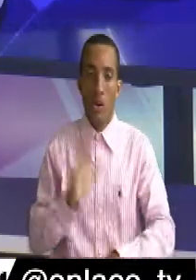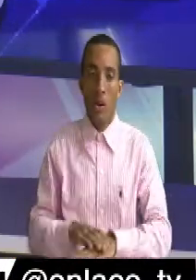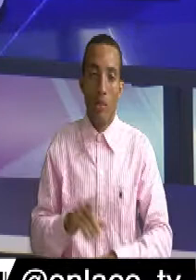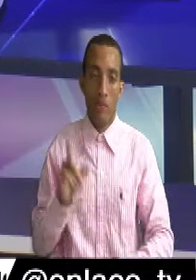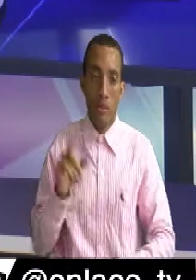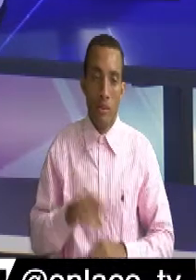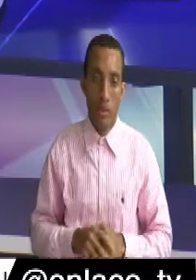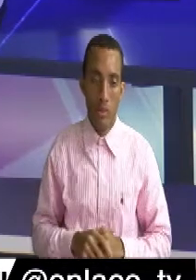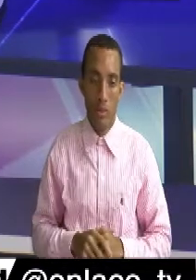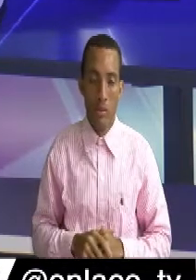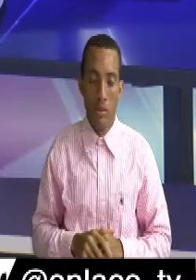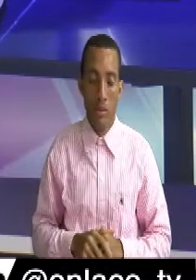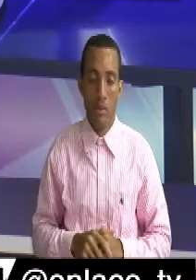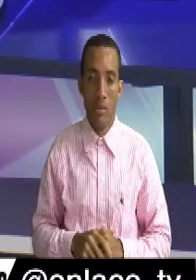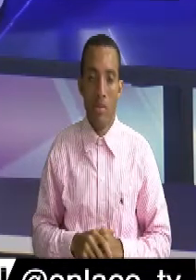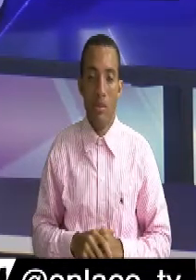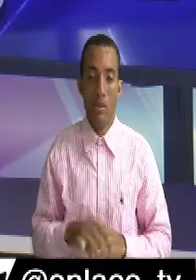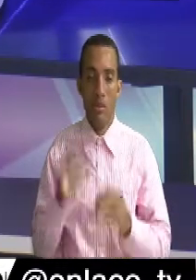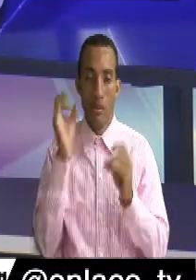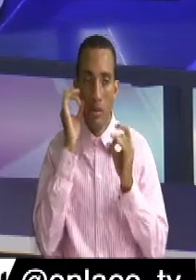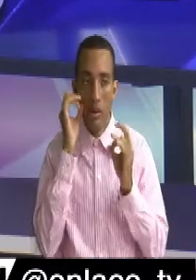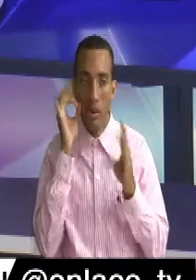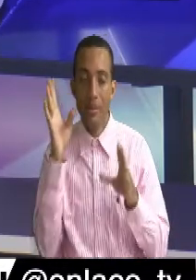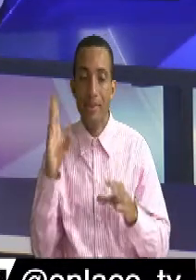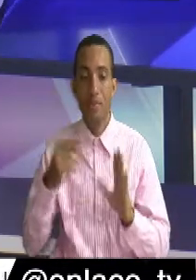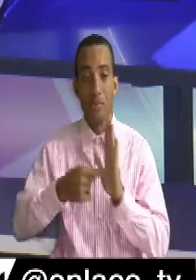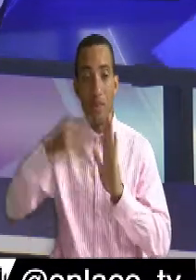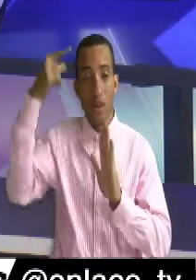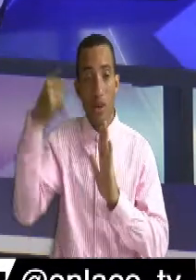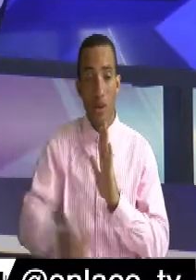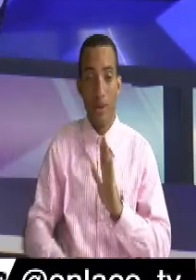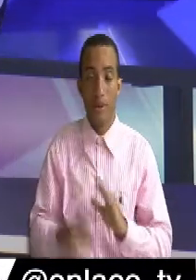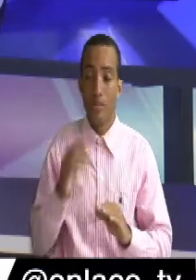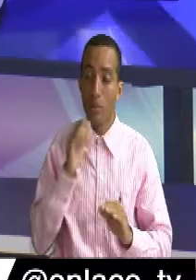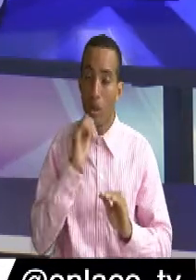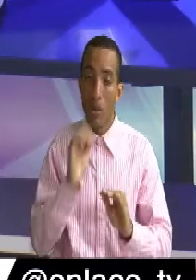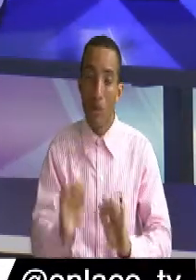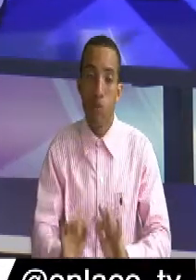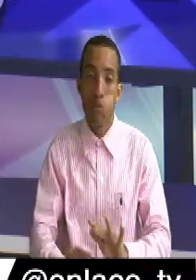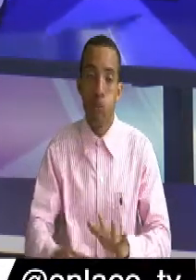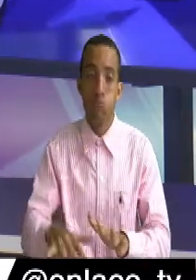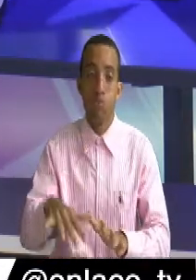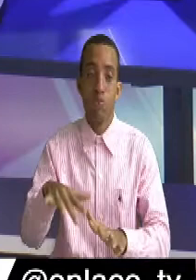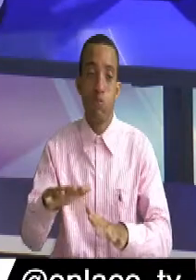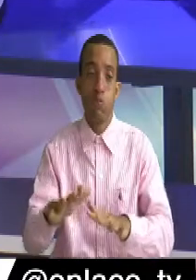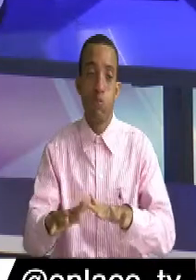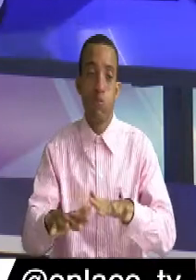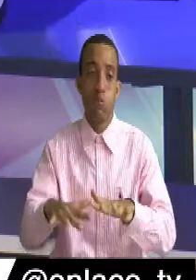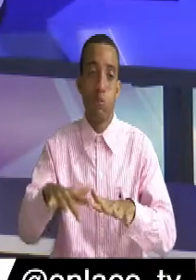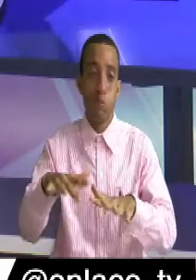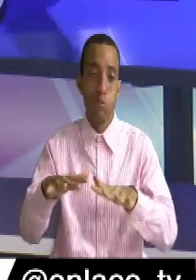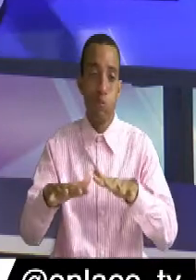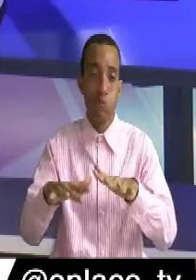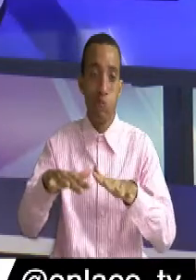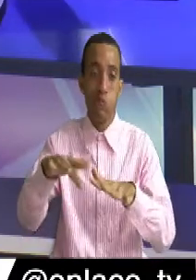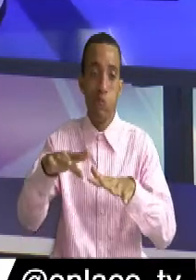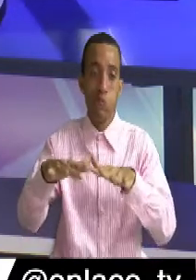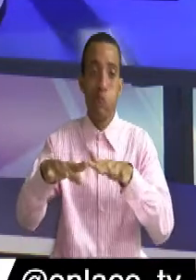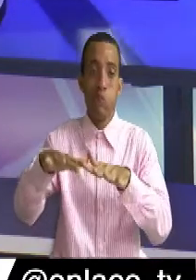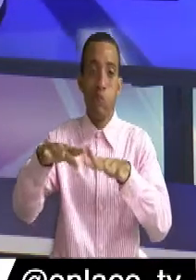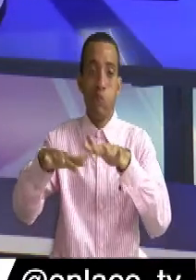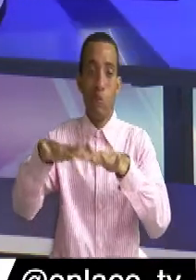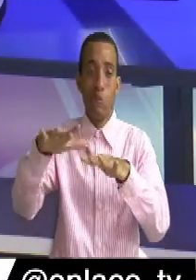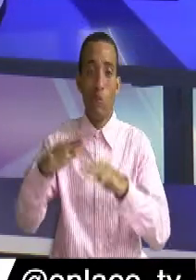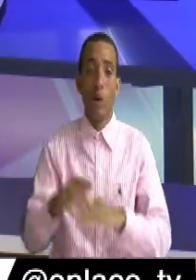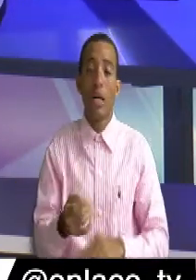Y en alerta roja se encuentran también las autoridades tras la creciente del río Magdalena. Varias poblaciones ribereñas ya están padeciendo las inclemencias del